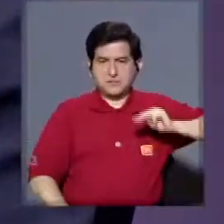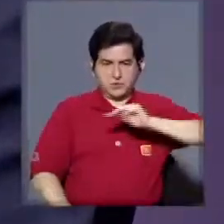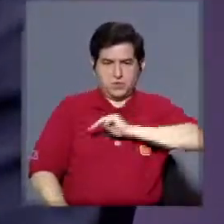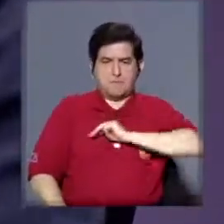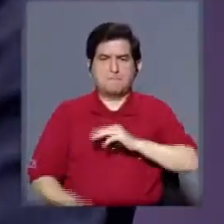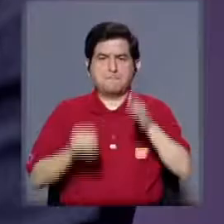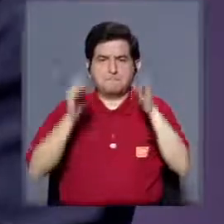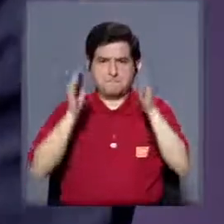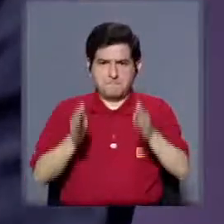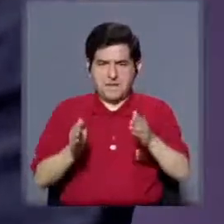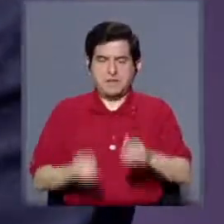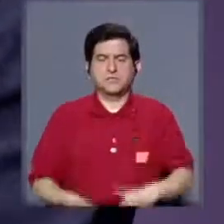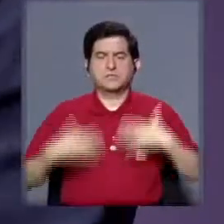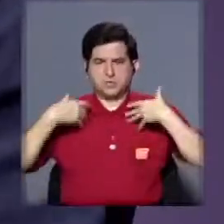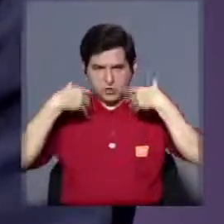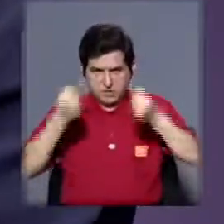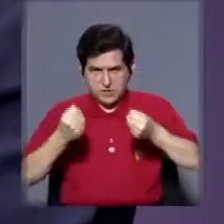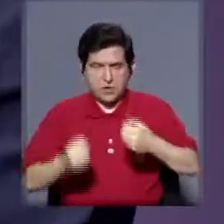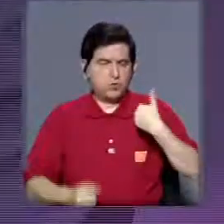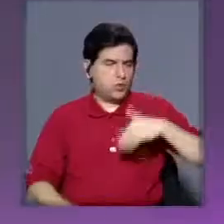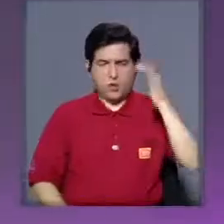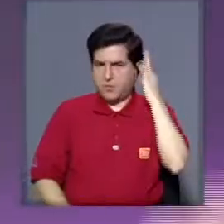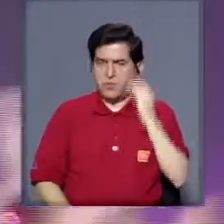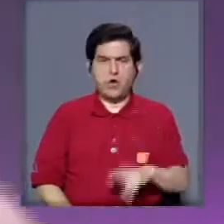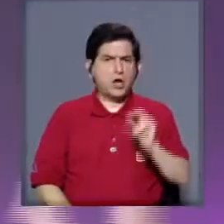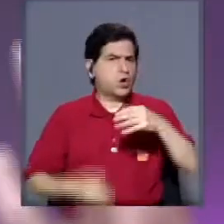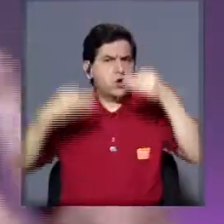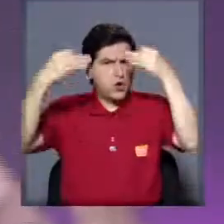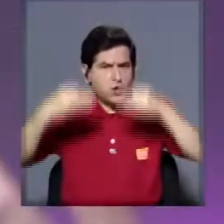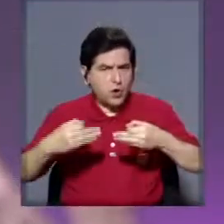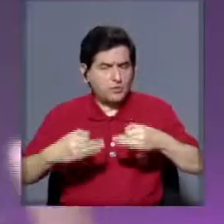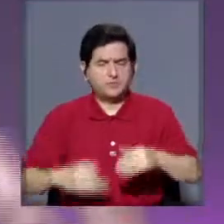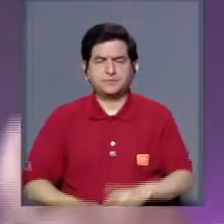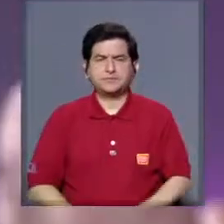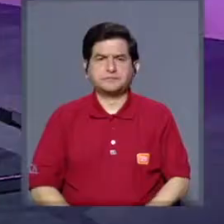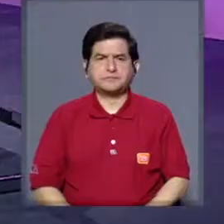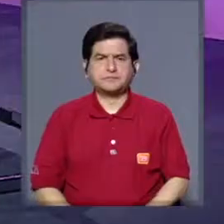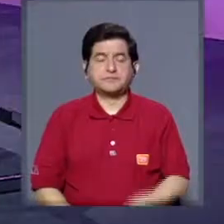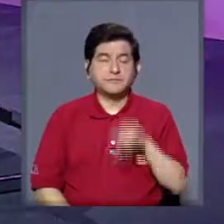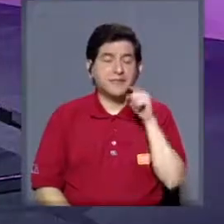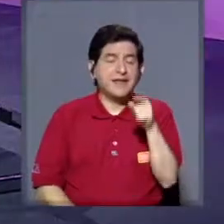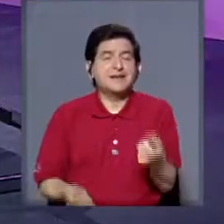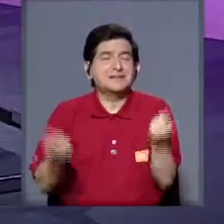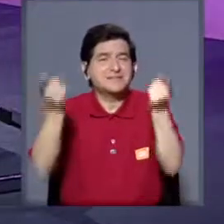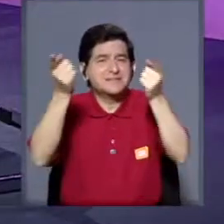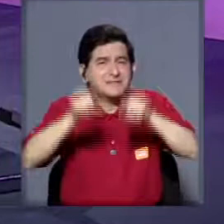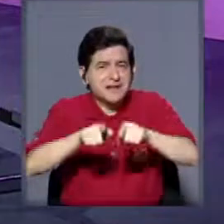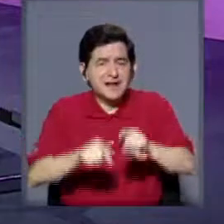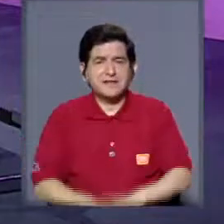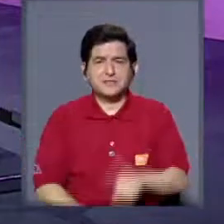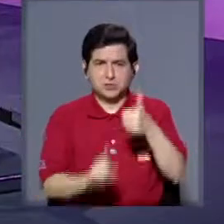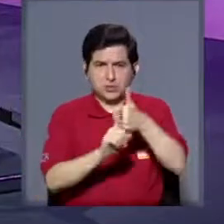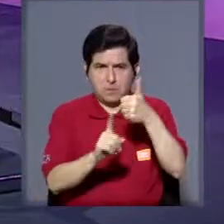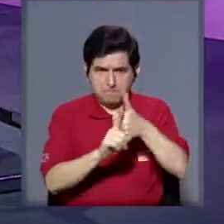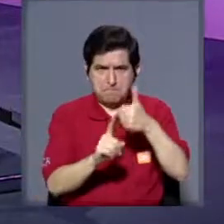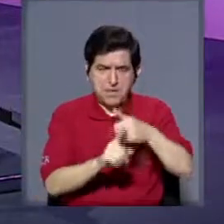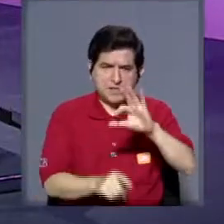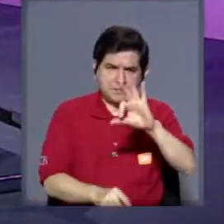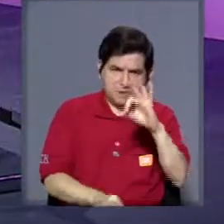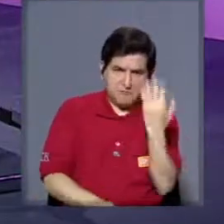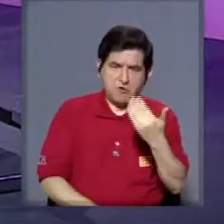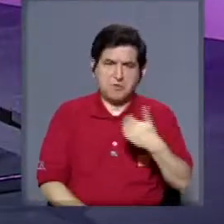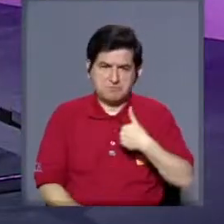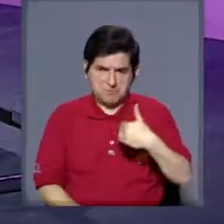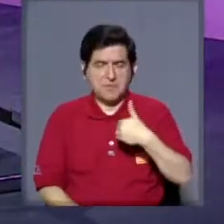de salud sea la ministra o ministro no es un decreto es el realmente es un digamos en la misma figura verdad que